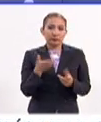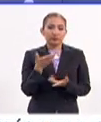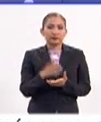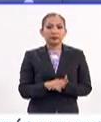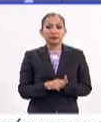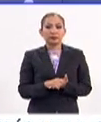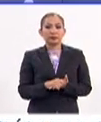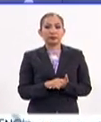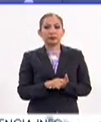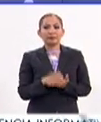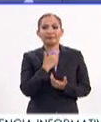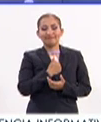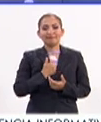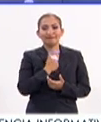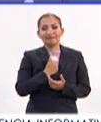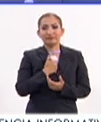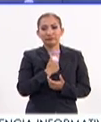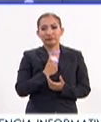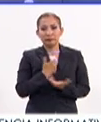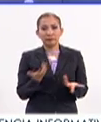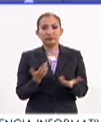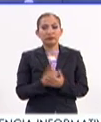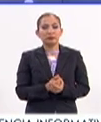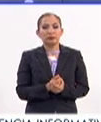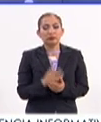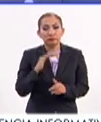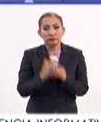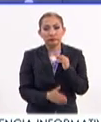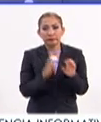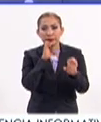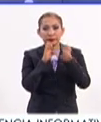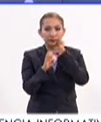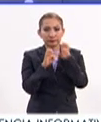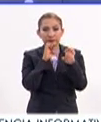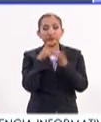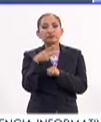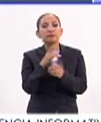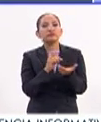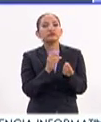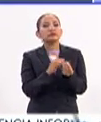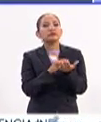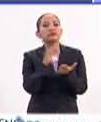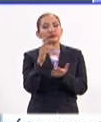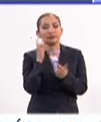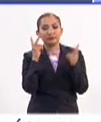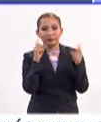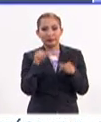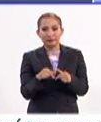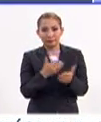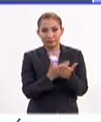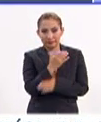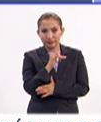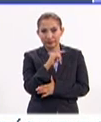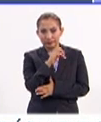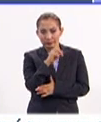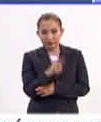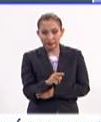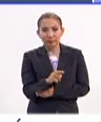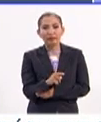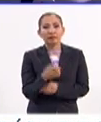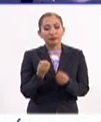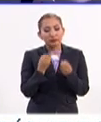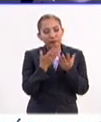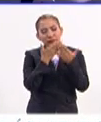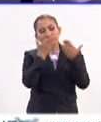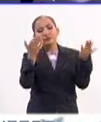ver. Lamentablemente, pues tenemos que concluir esta entrevista. No obstante, le agradecemos mucho que haya estado con nosotros esta mañana en Interfaz,